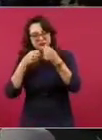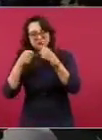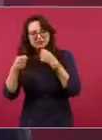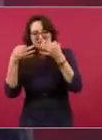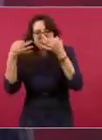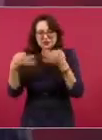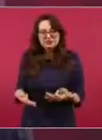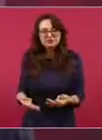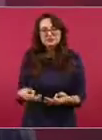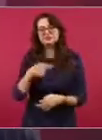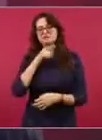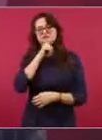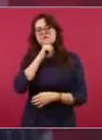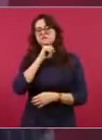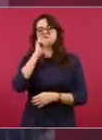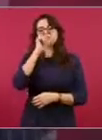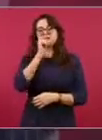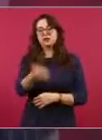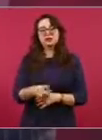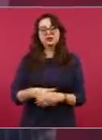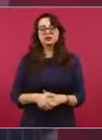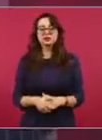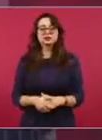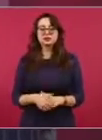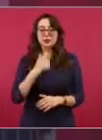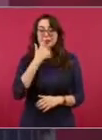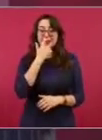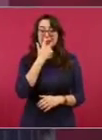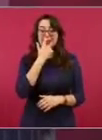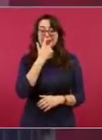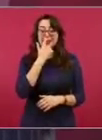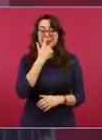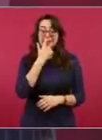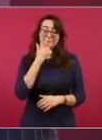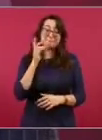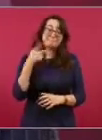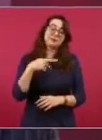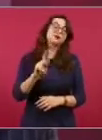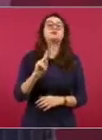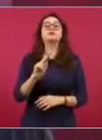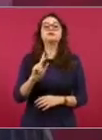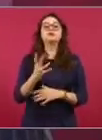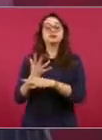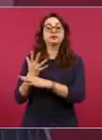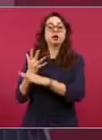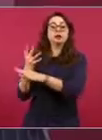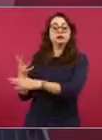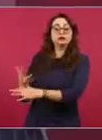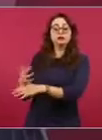al defendernos nosotros y hacer la réplica y señalarlos